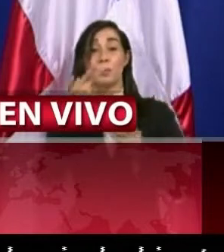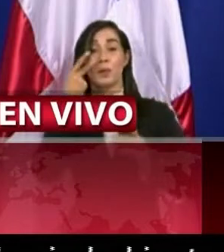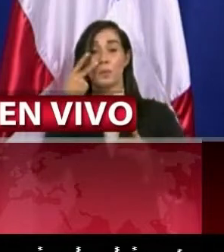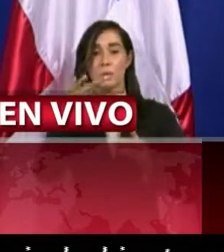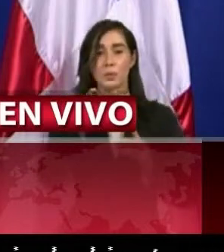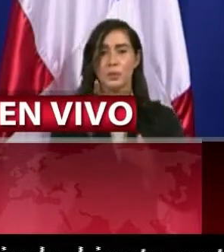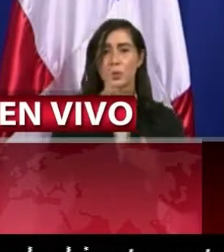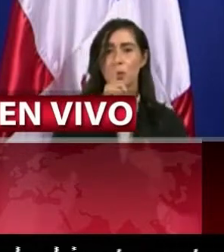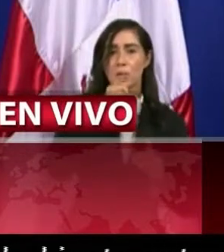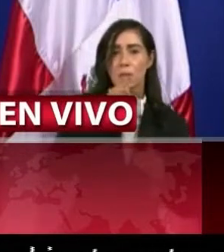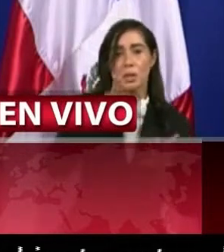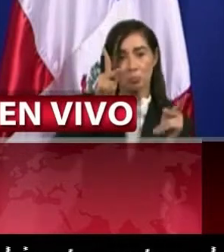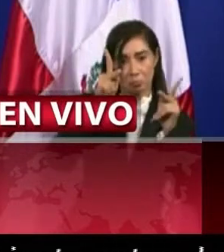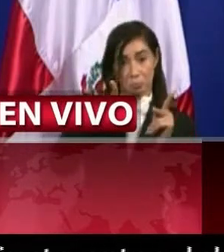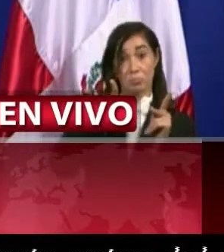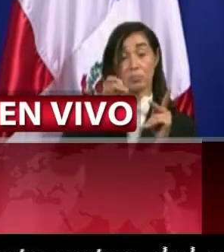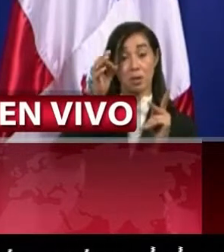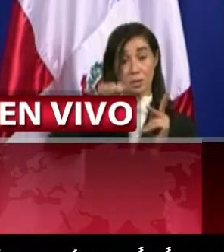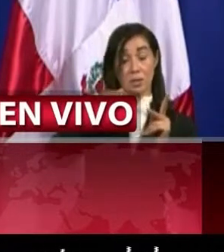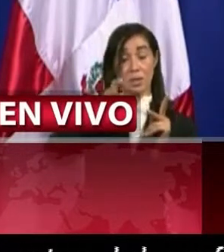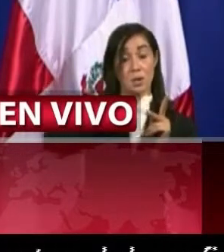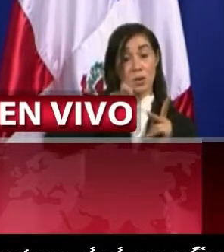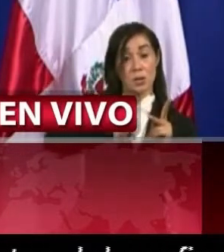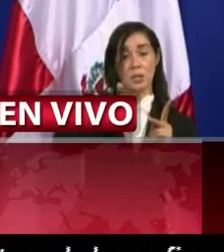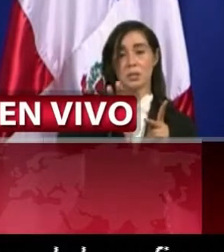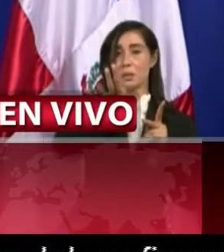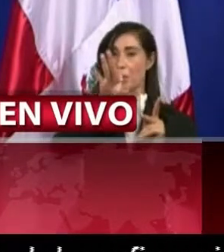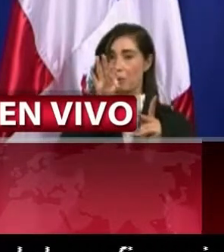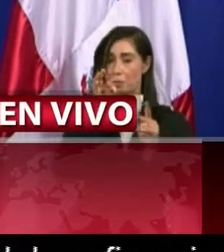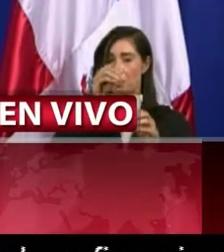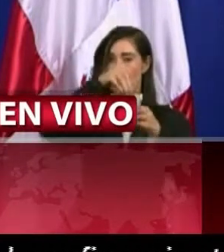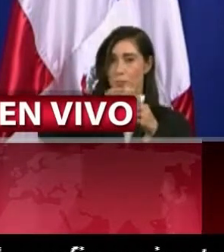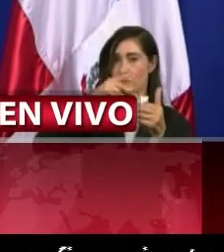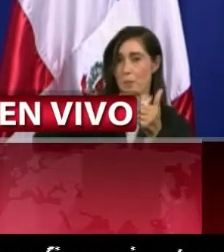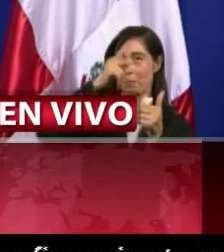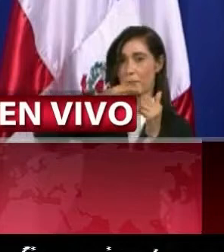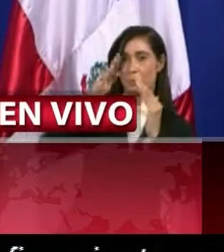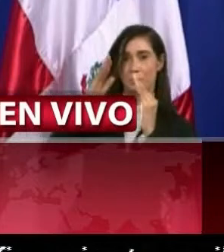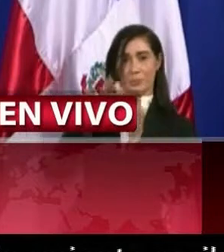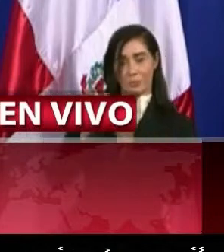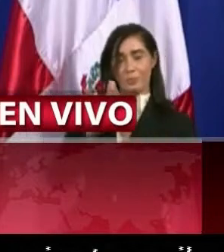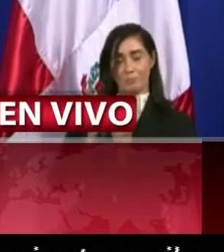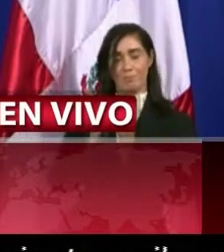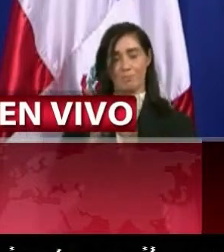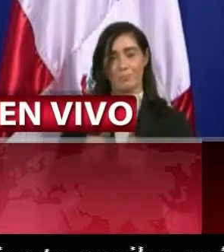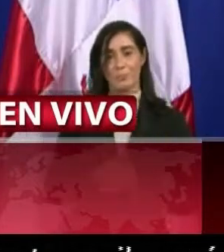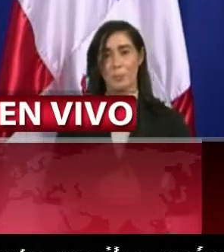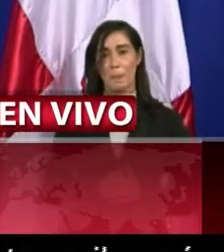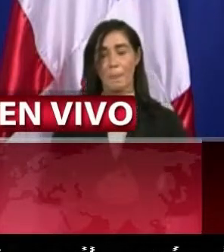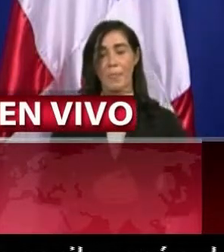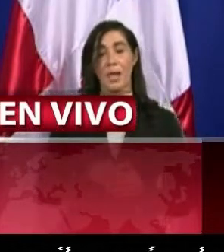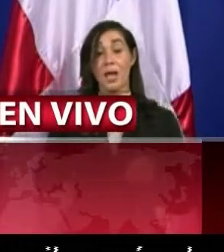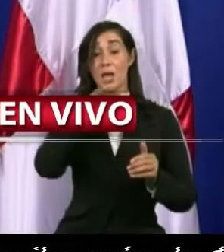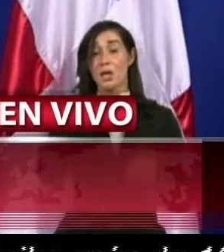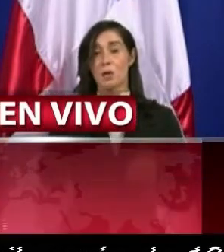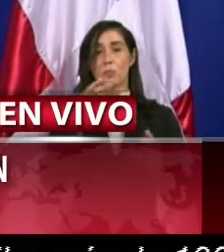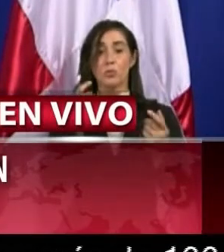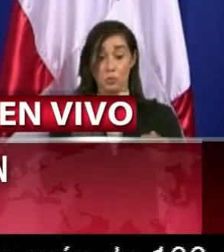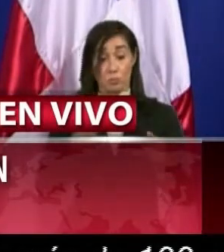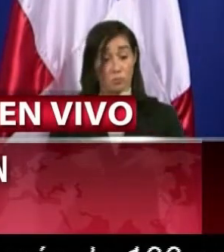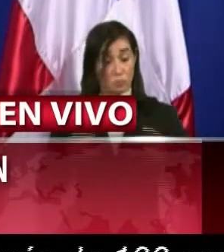cumplen con los requisitos necesarios para ser parte del programa. En esencia, su condición de